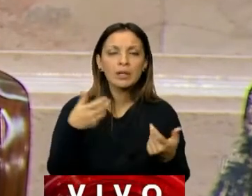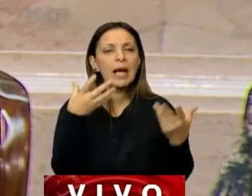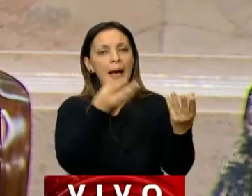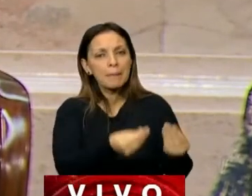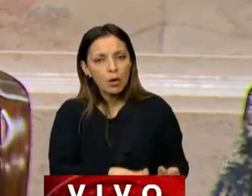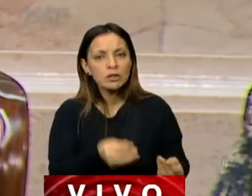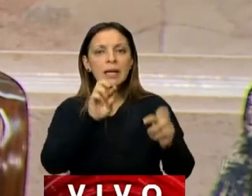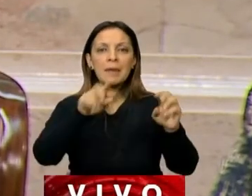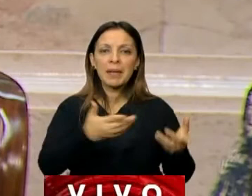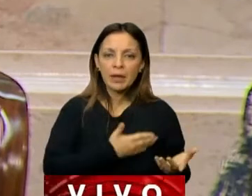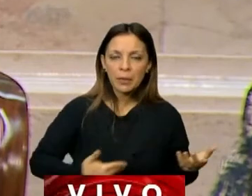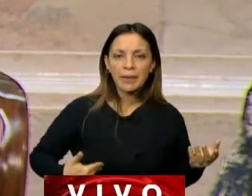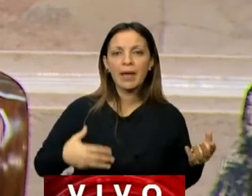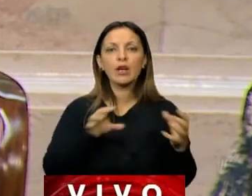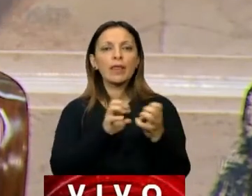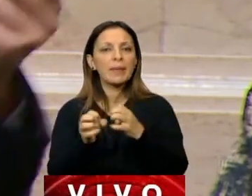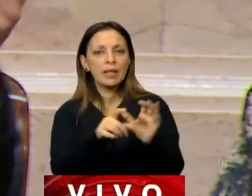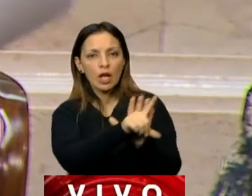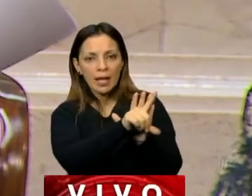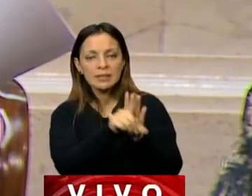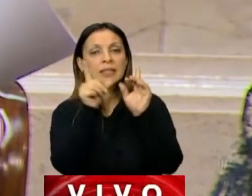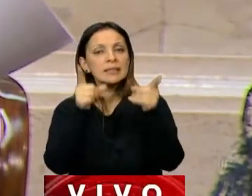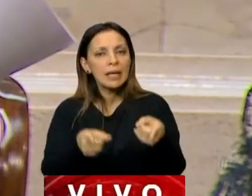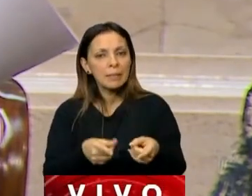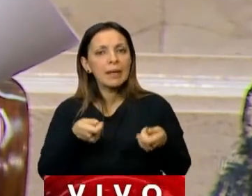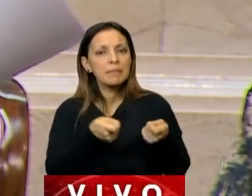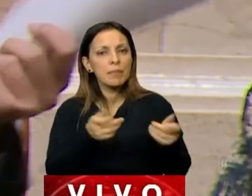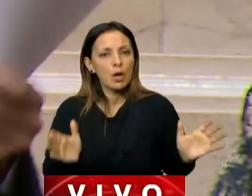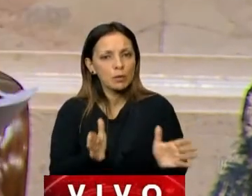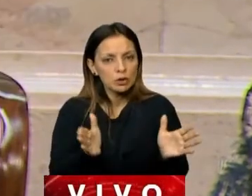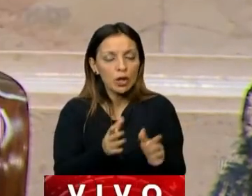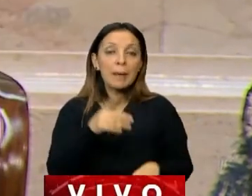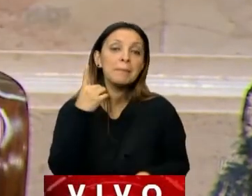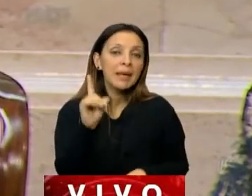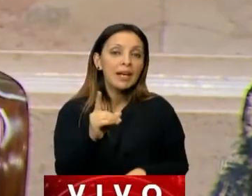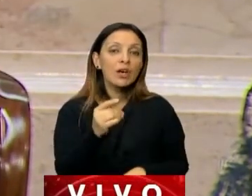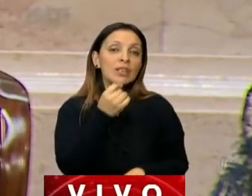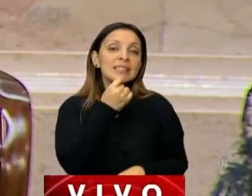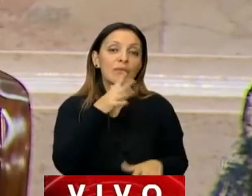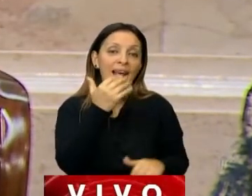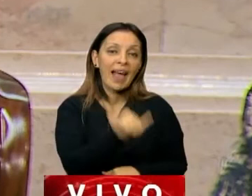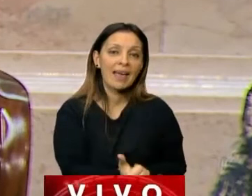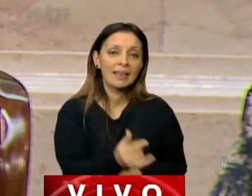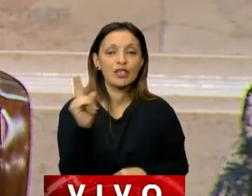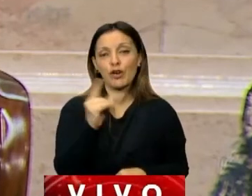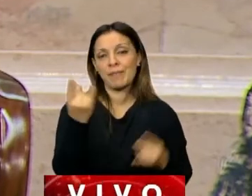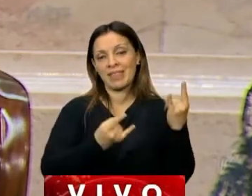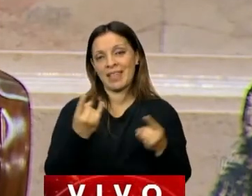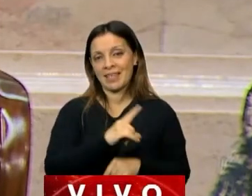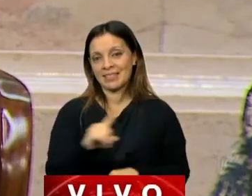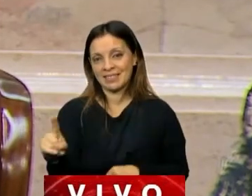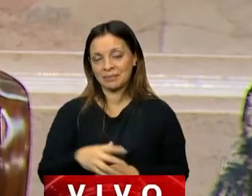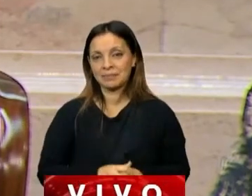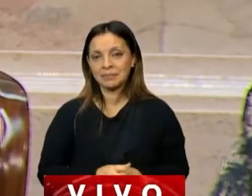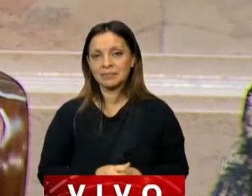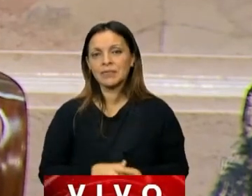con planes de gobierno, debatiendo leyes, incluso promociones, siempre y cuando existan, no que sean mentiras. Y les